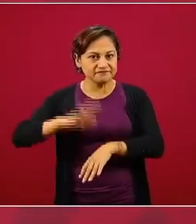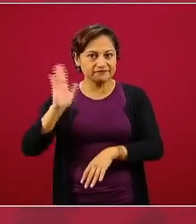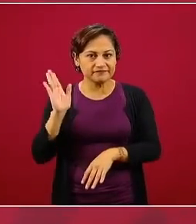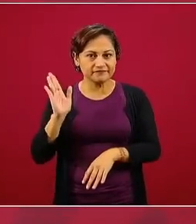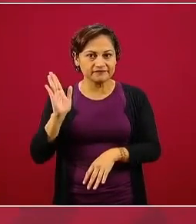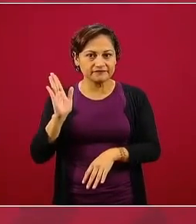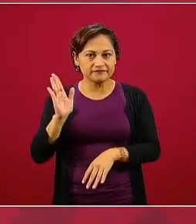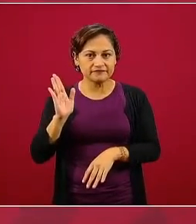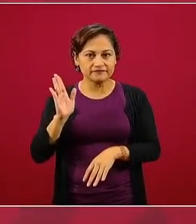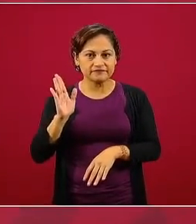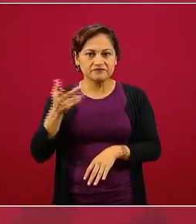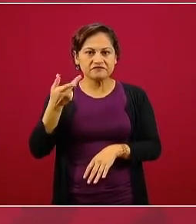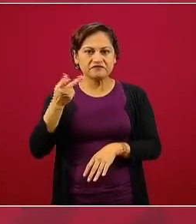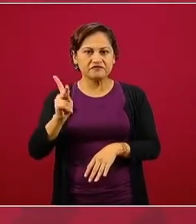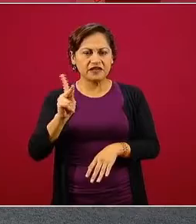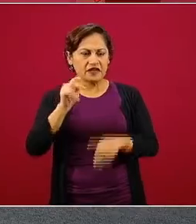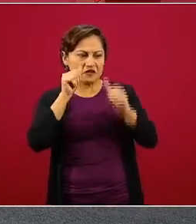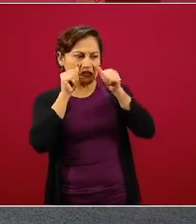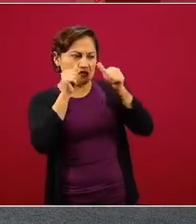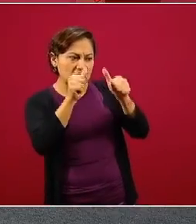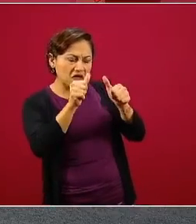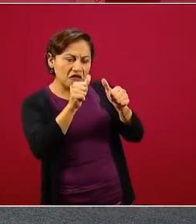a secas, a rajatabla,